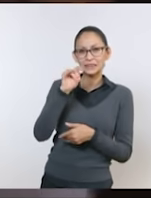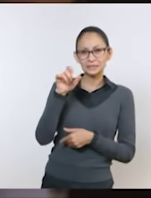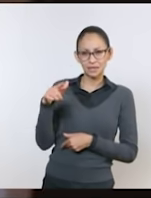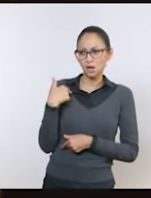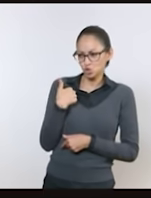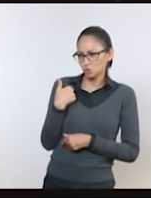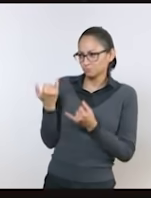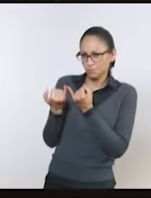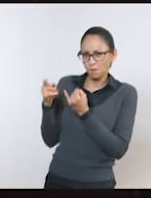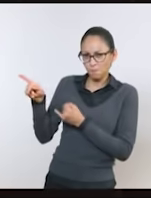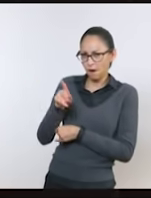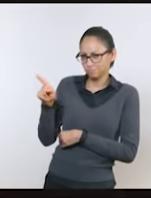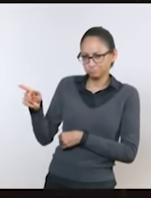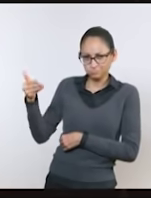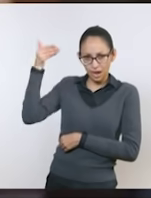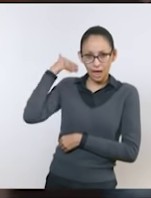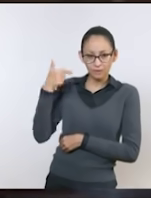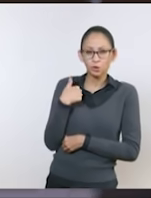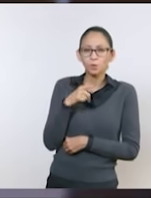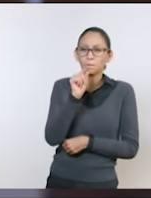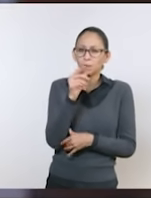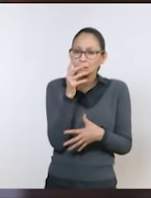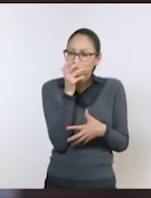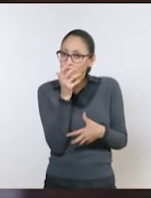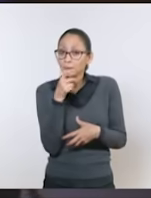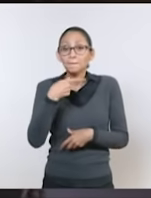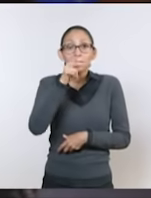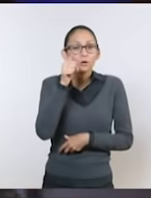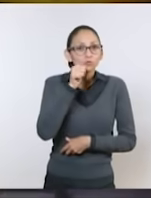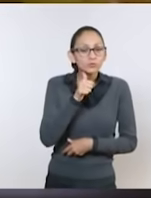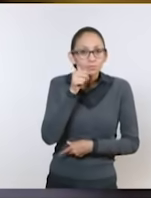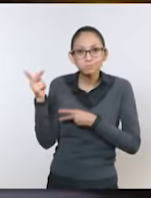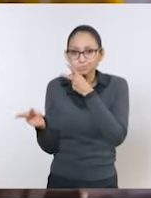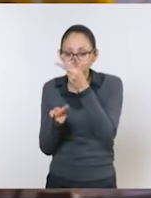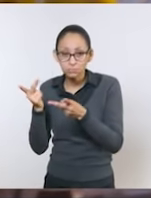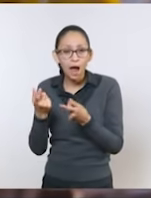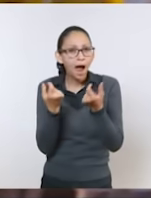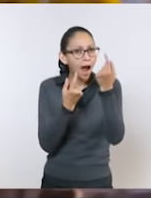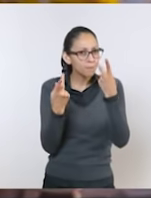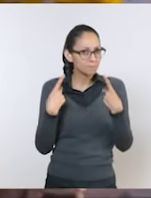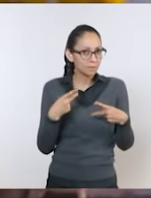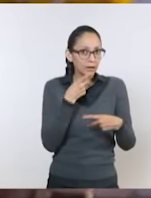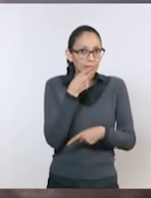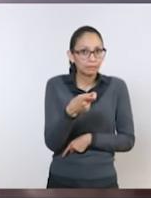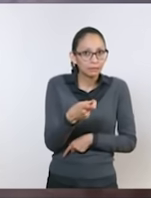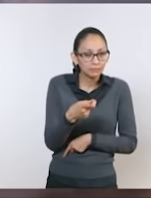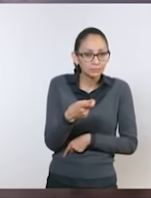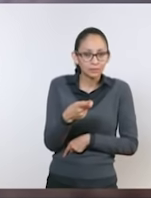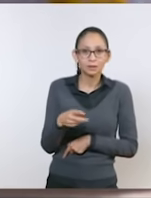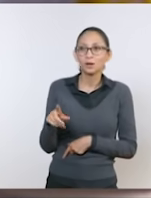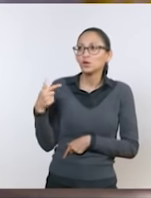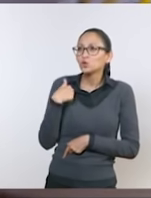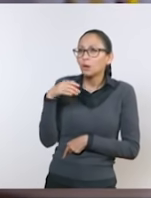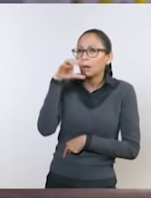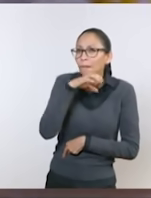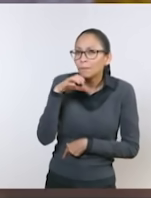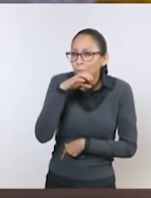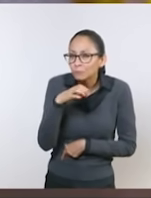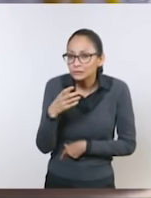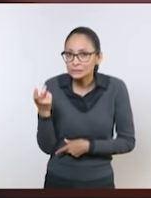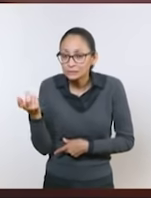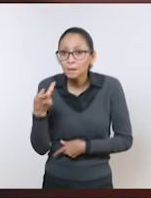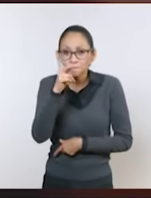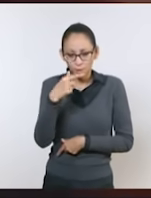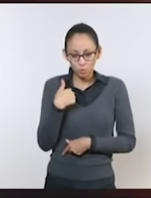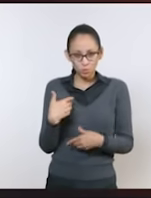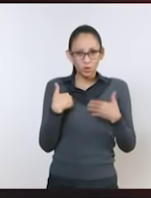Itzel. Así era yo. Una niña algo tímida, pero siempre muy preguntona. Algunos dicen que la curiosidad mató al gato, pero a